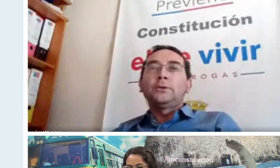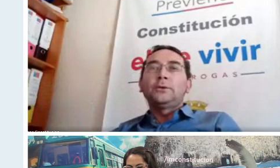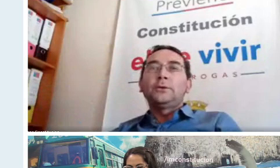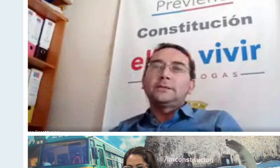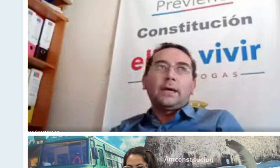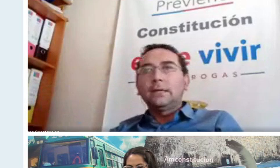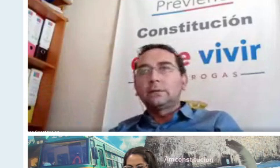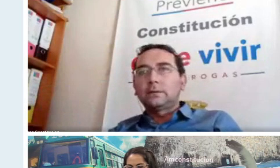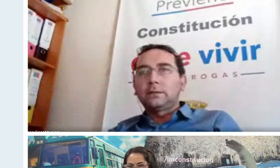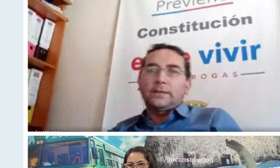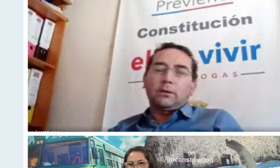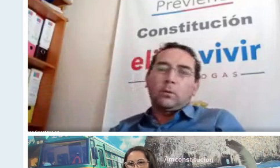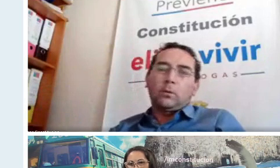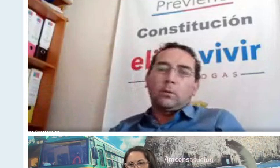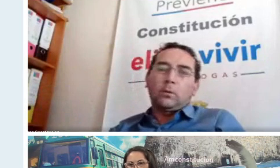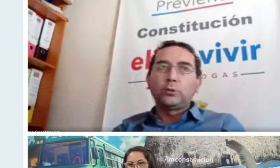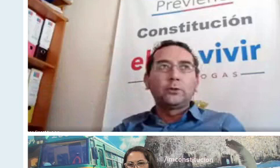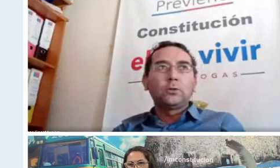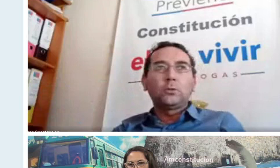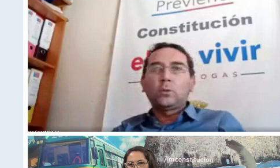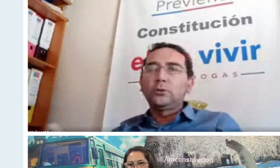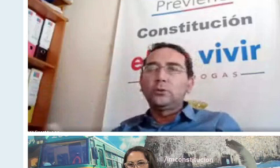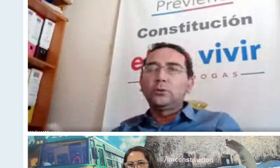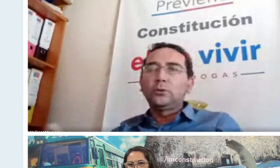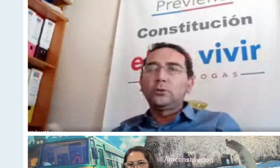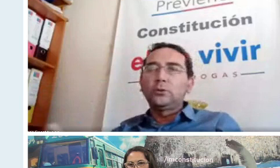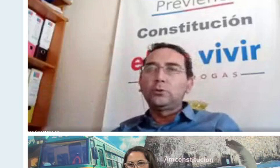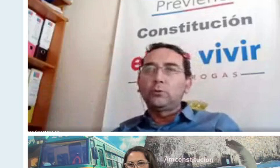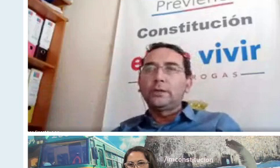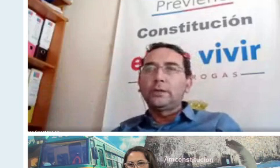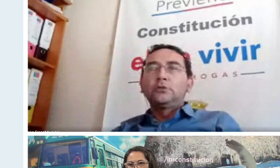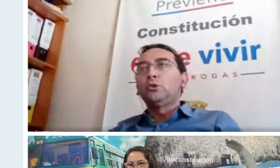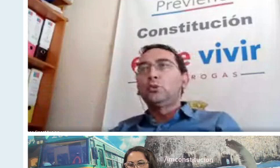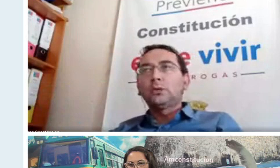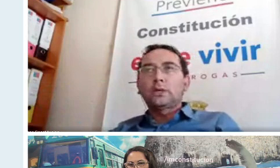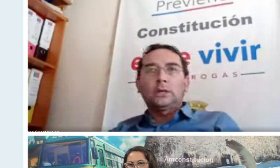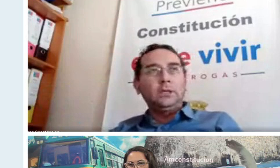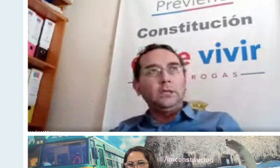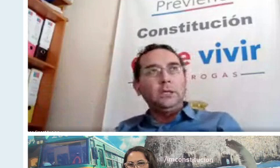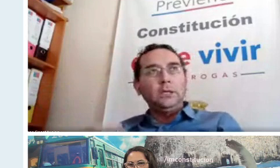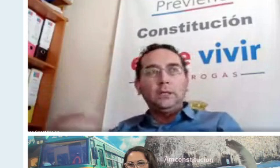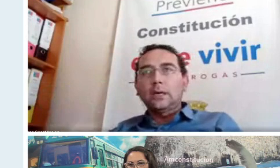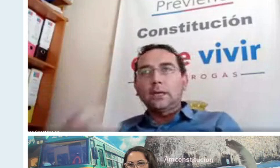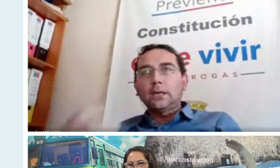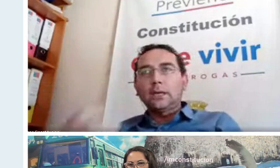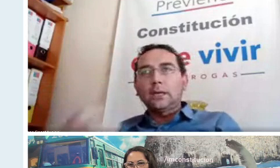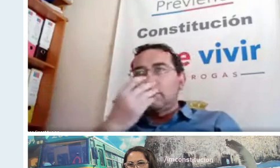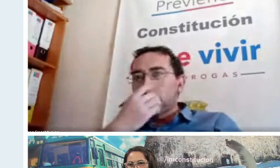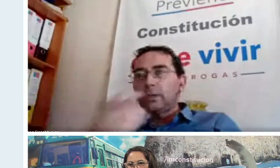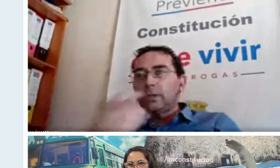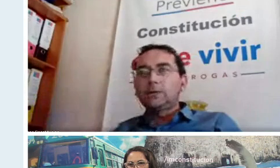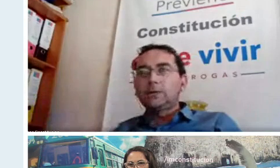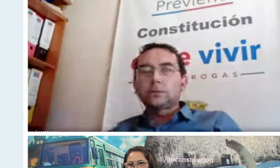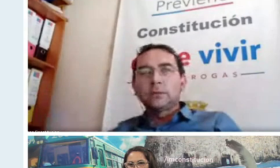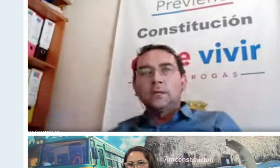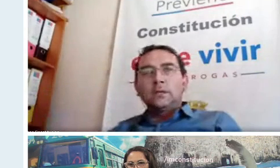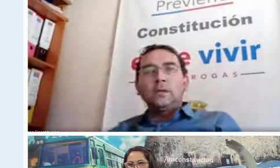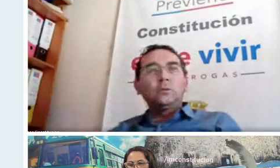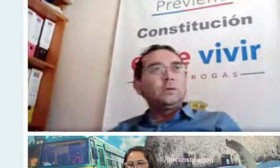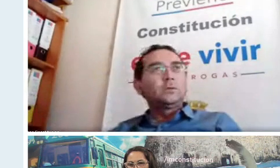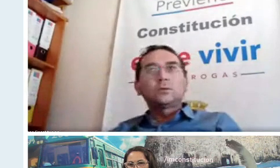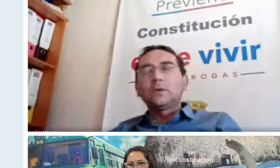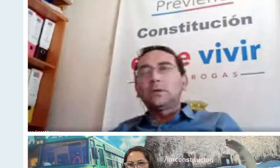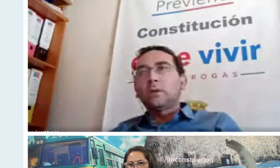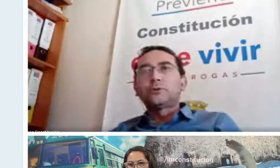poner siempre adelante, o sea, cuando puedo, cuando no puedo. Nosotros nunca, y de verdad, acá en la oficina comunal, nosotros